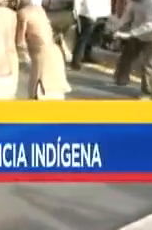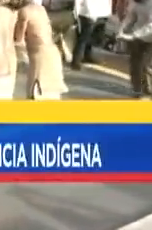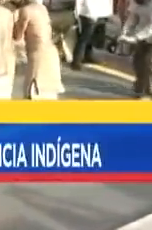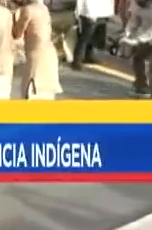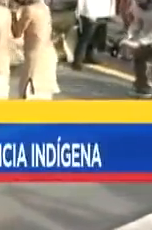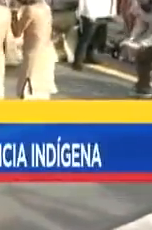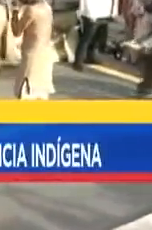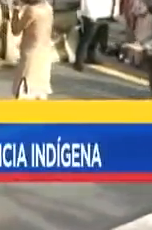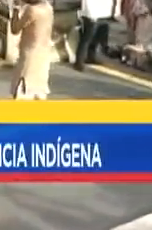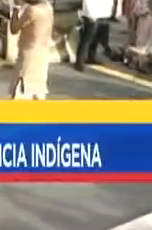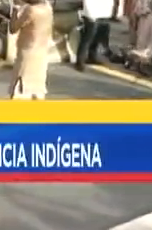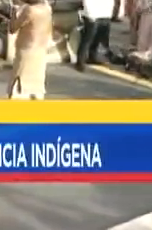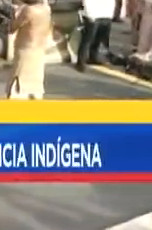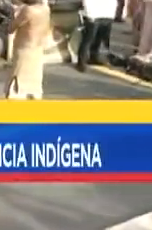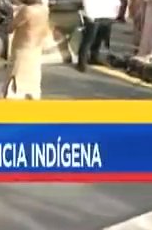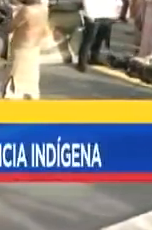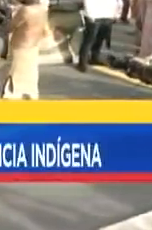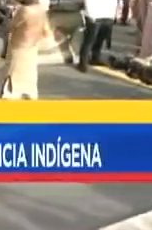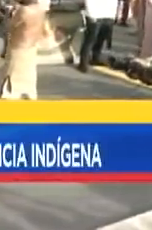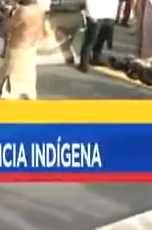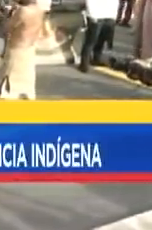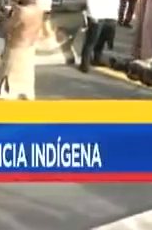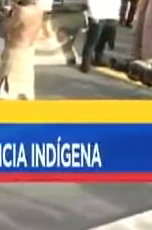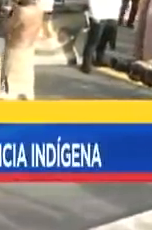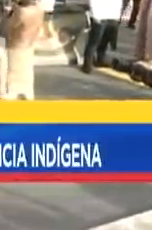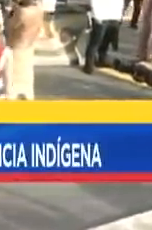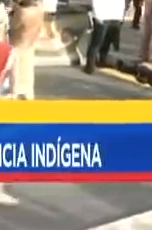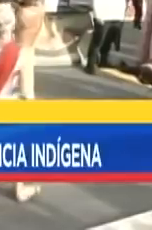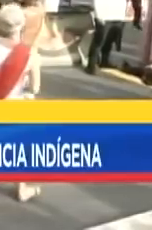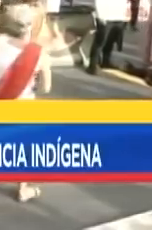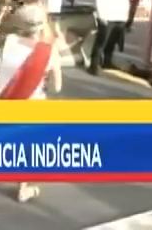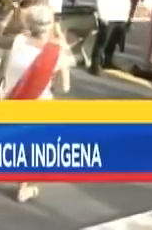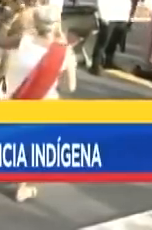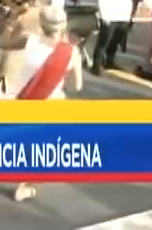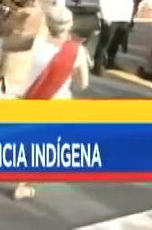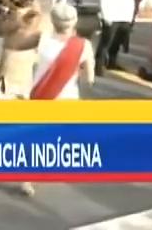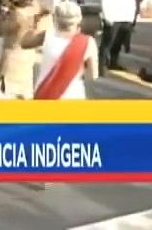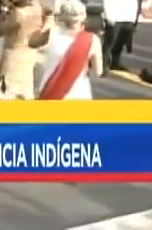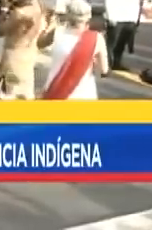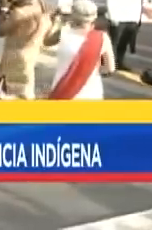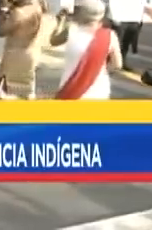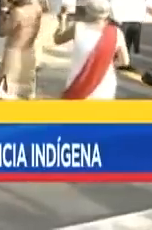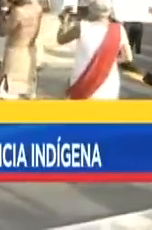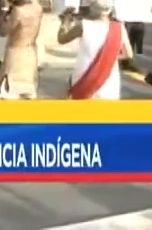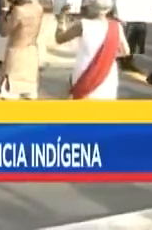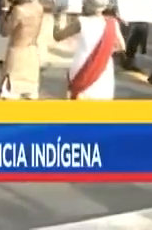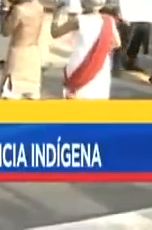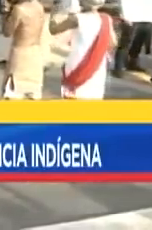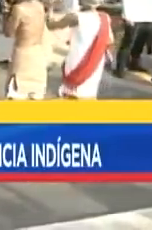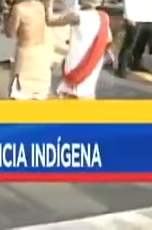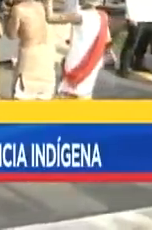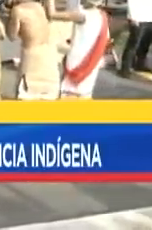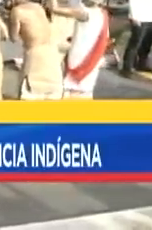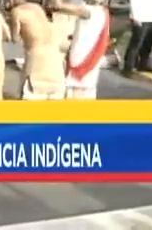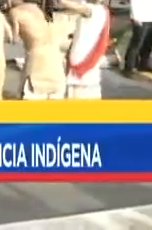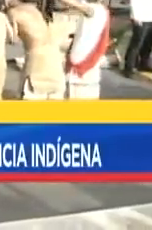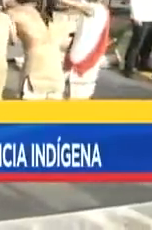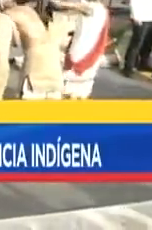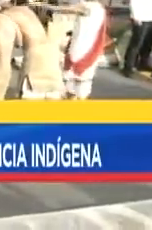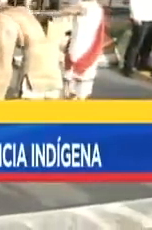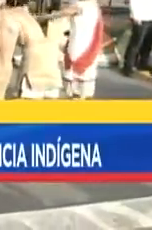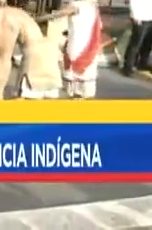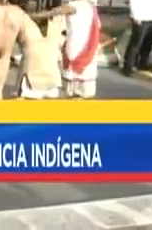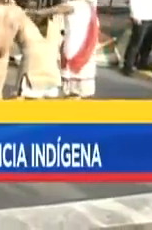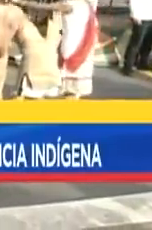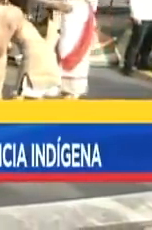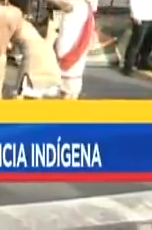y purificación del alma. Vemos allí el ritual que le rinden entonces estos homenajes